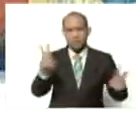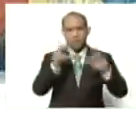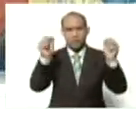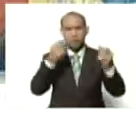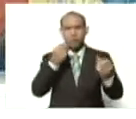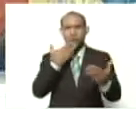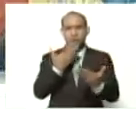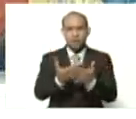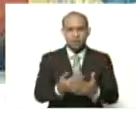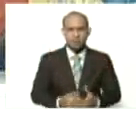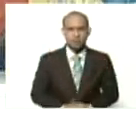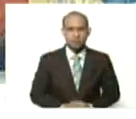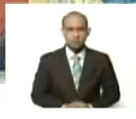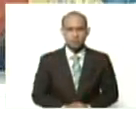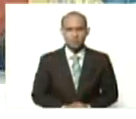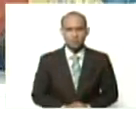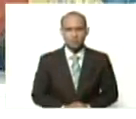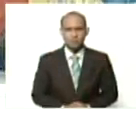Muchas gracias.